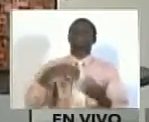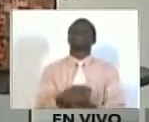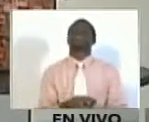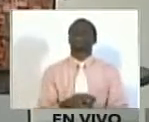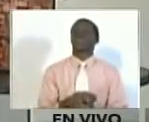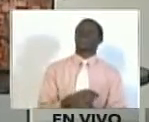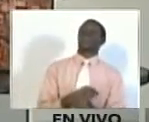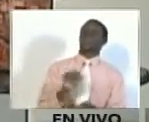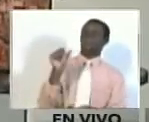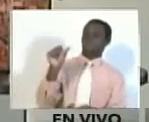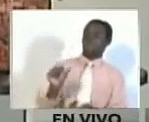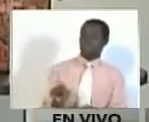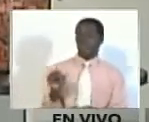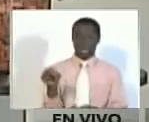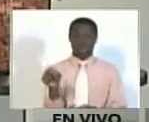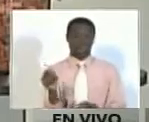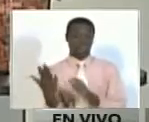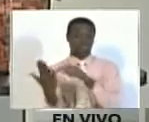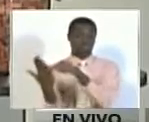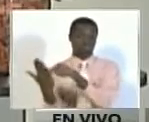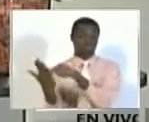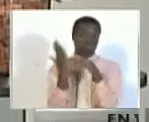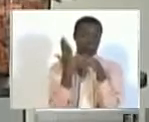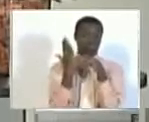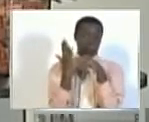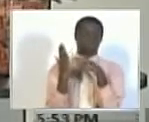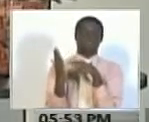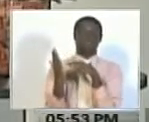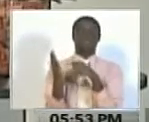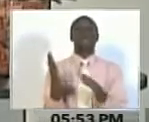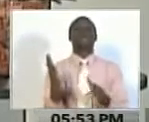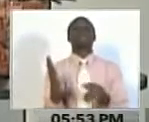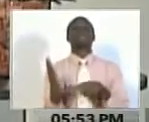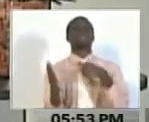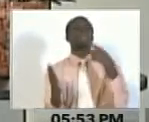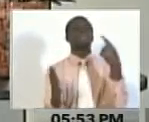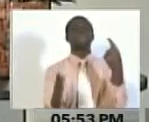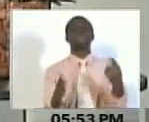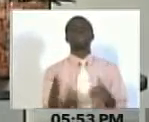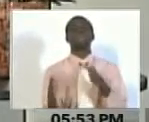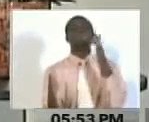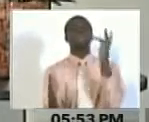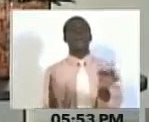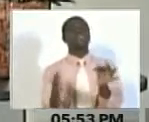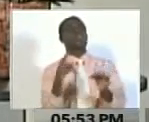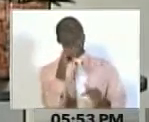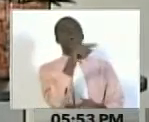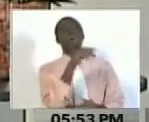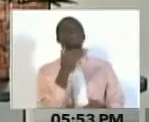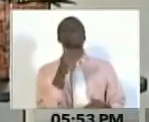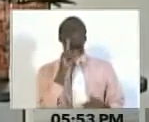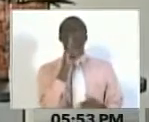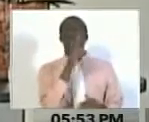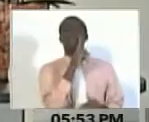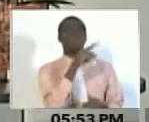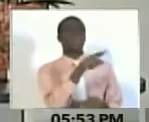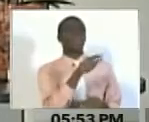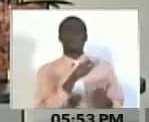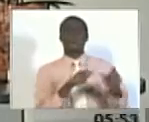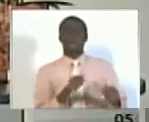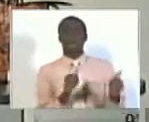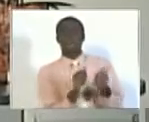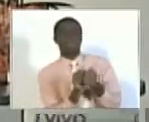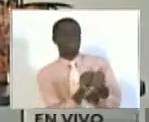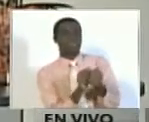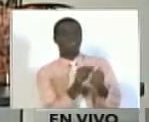de oferta y además haber conversado por ahí con Johnny, ¿cómo se llama? El apellido de Johnny nunca me lo sé, bueno. Johnny, uno de los muchos que trabaja con nosotros, que ahora